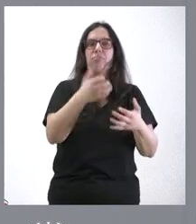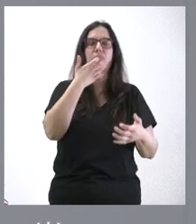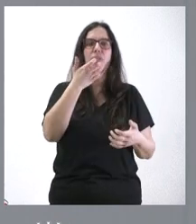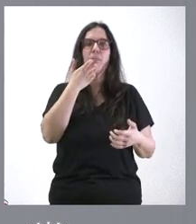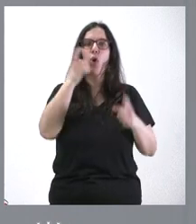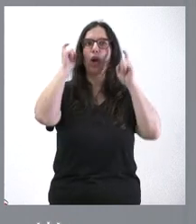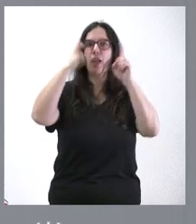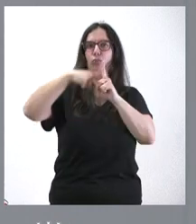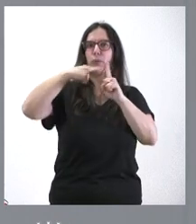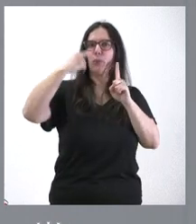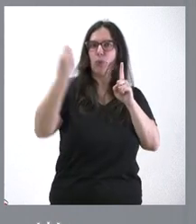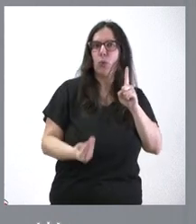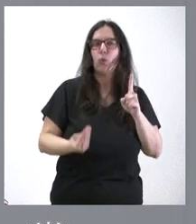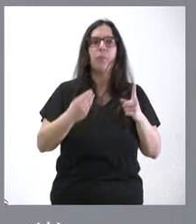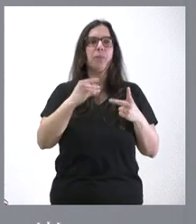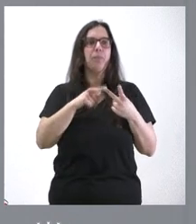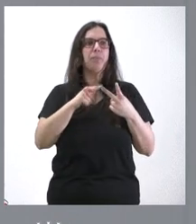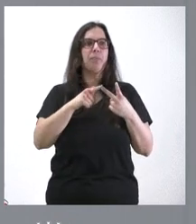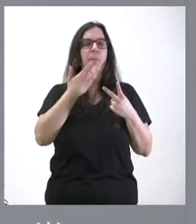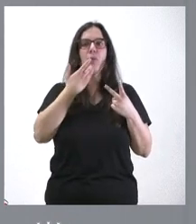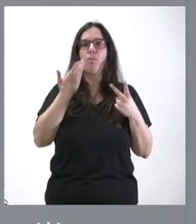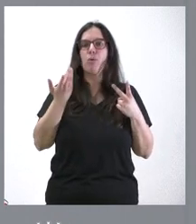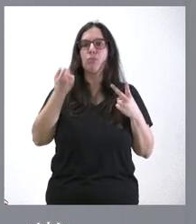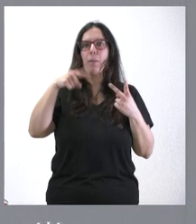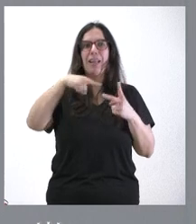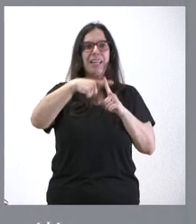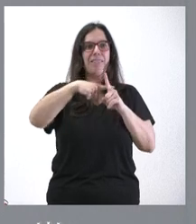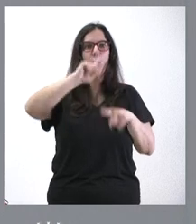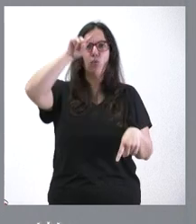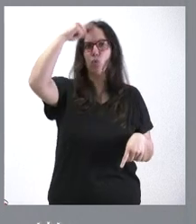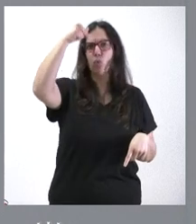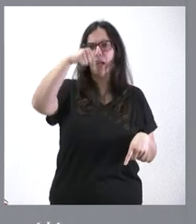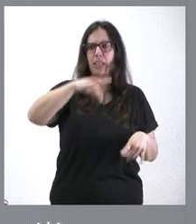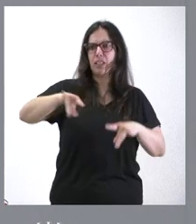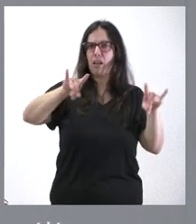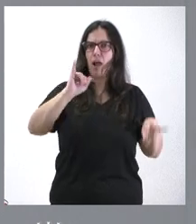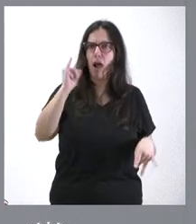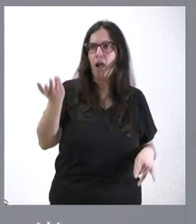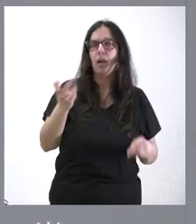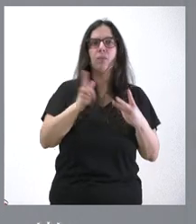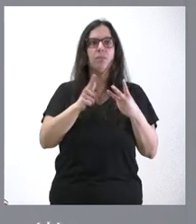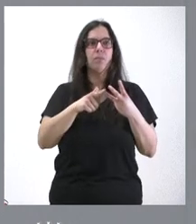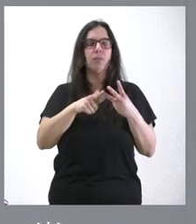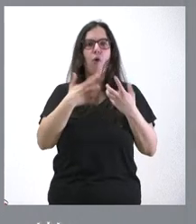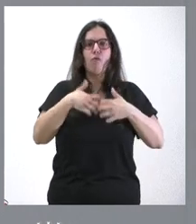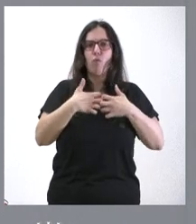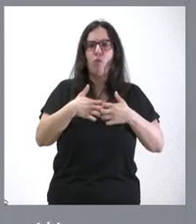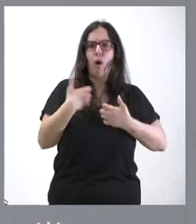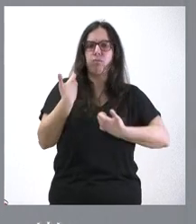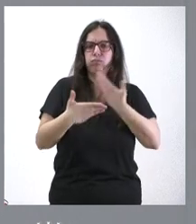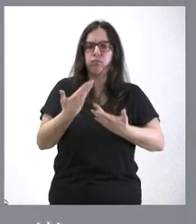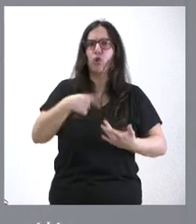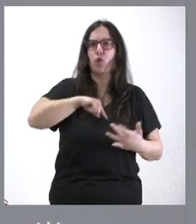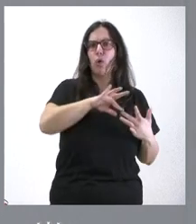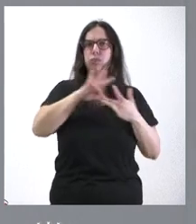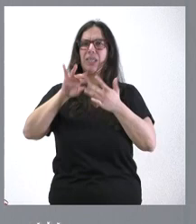nivel educativo que tiene la gente de Castilla León al elevado nivel cultural de esta tierra a el buen funcionamiento liderando